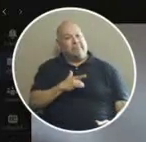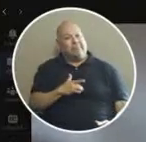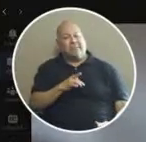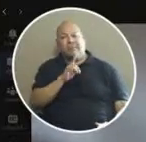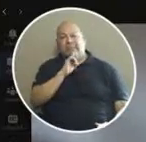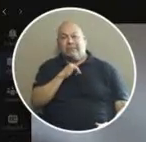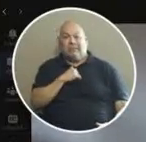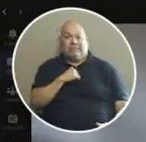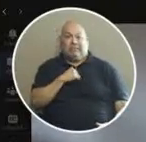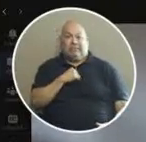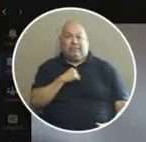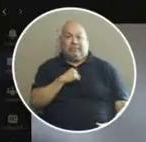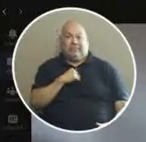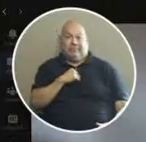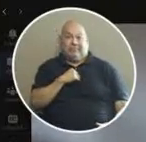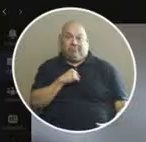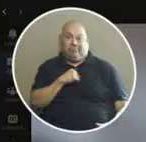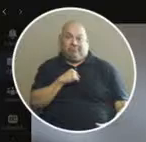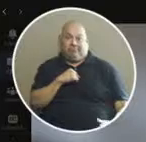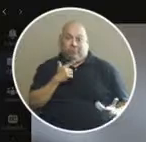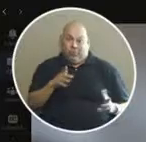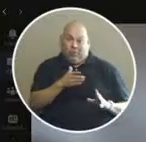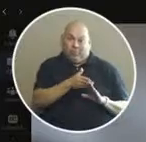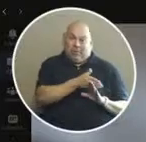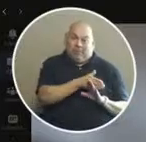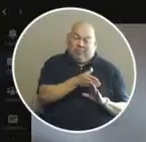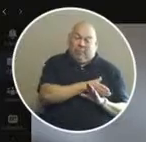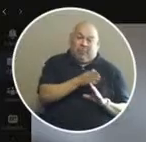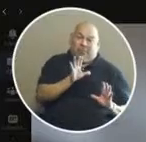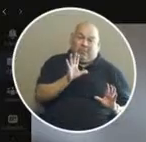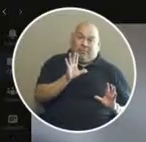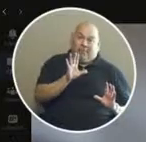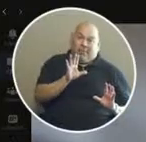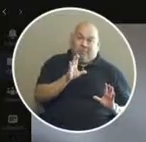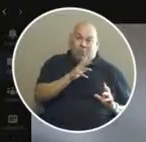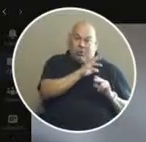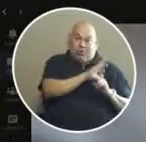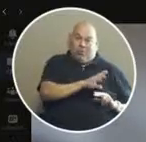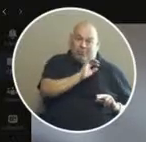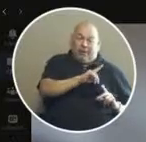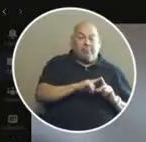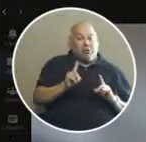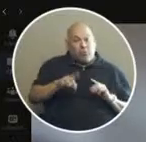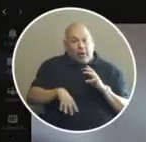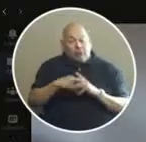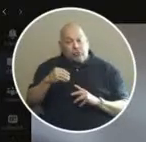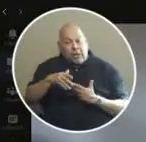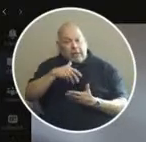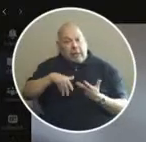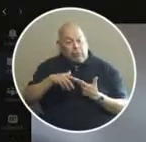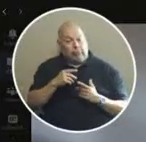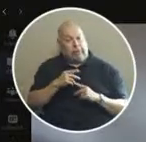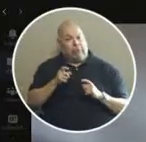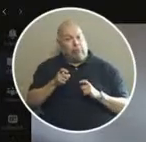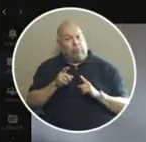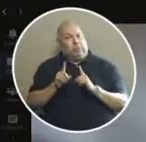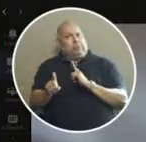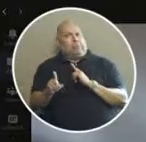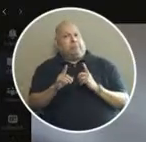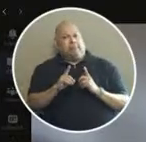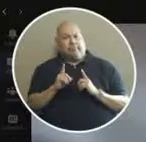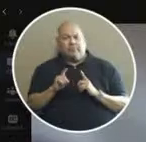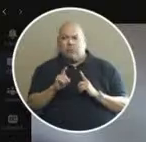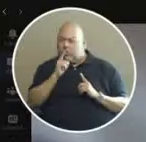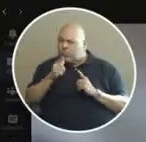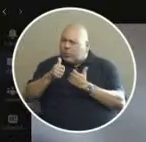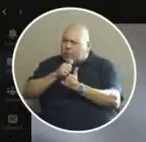no vamos a hacer las cosas que hiciéramos. Cuando ustedes están afuera en un lugar, pueden controlar la distancia, pueden controlar